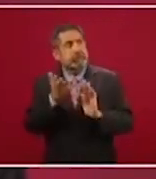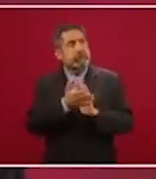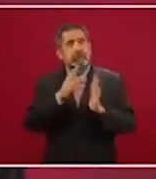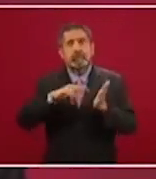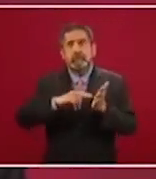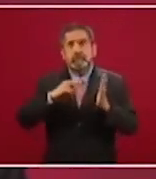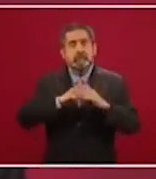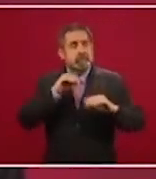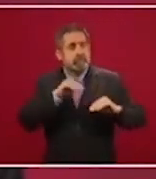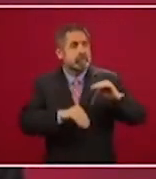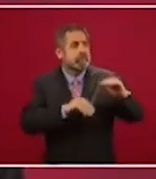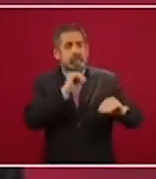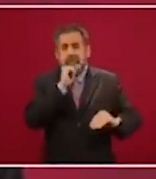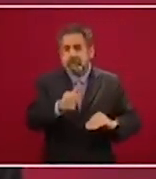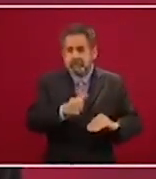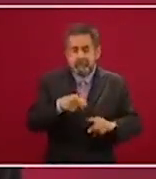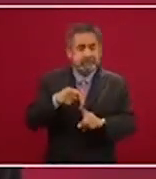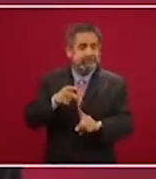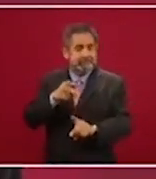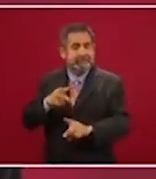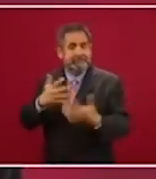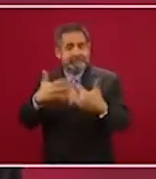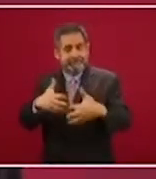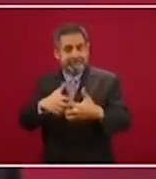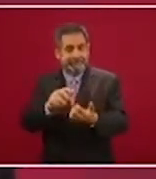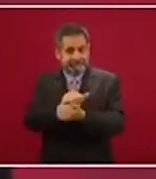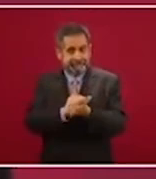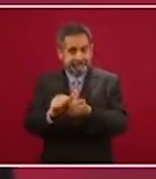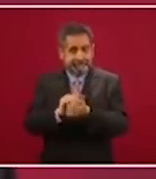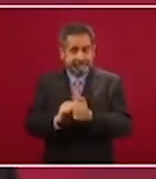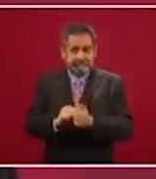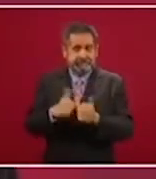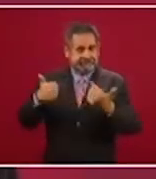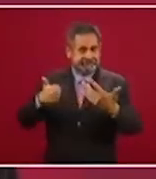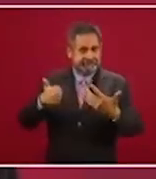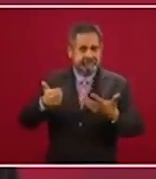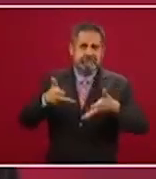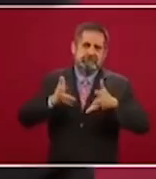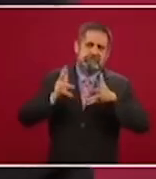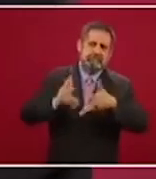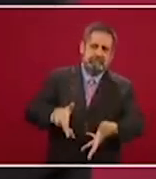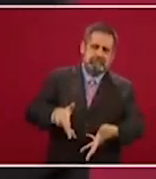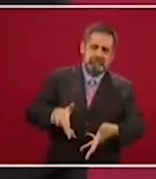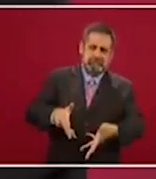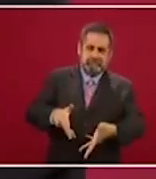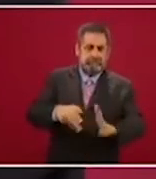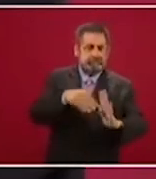dejaron caer las 6 refinerías.